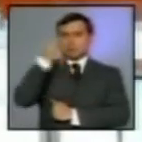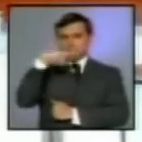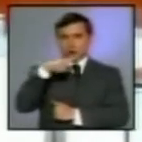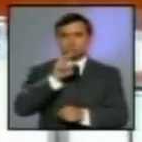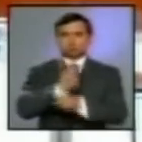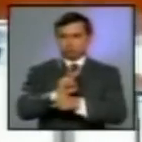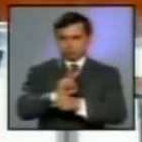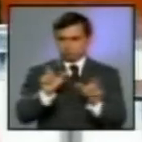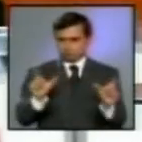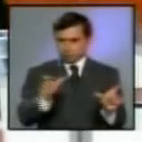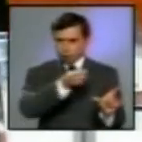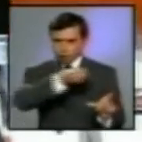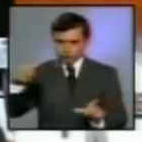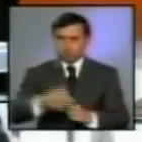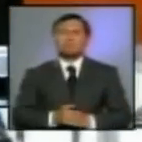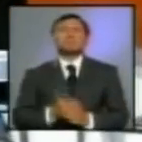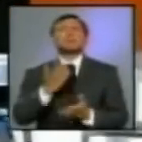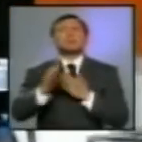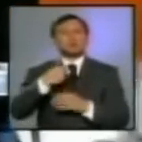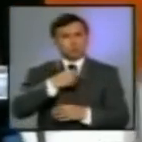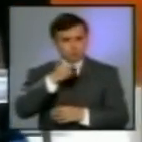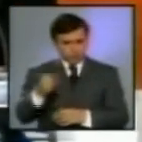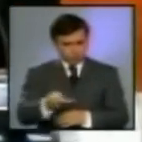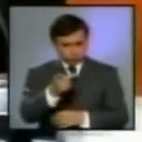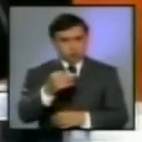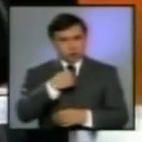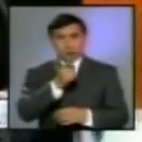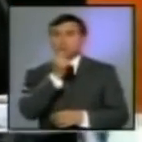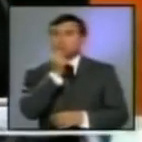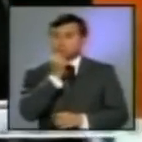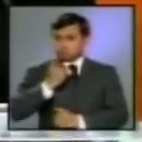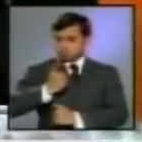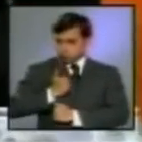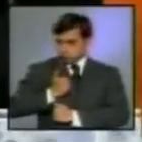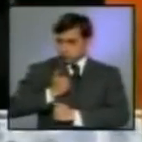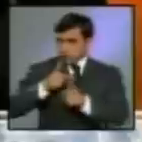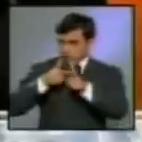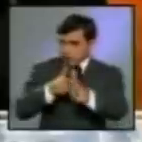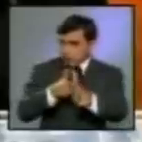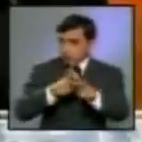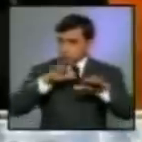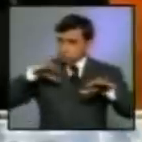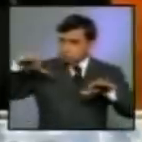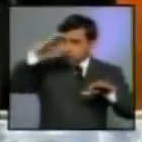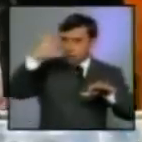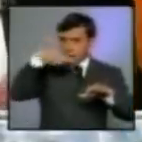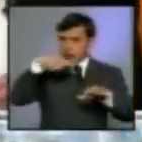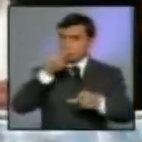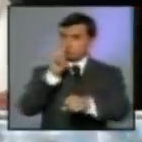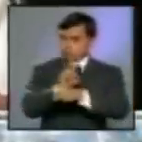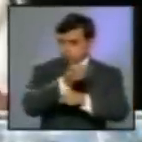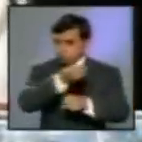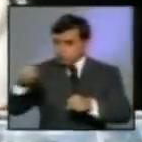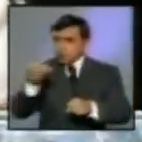¿mantendrá a las Fuerzas Armadas realizando tareas de seguridad pública y cuál debe ser su papel en la lucha contra el crimen organizado? Le recuerdo que